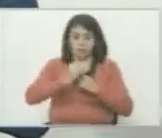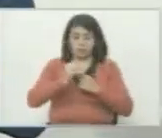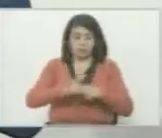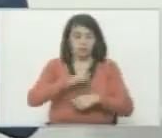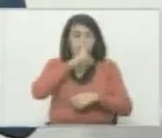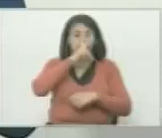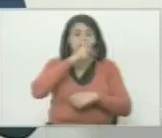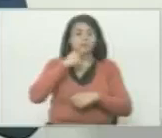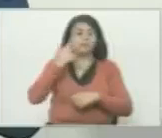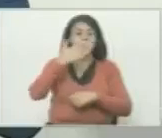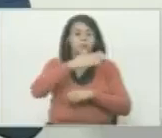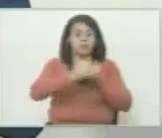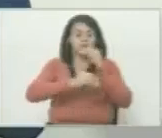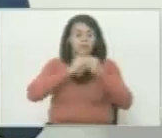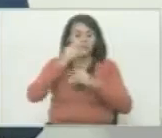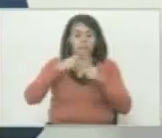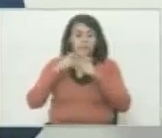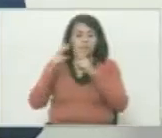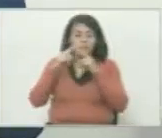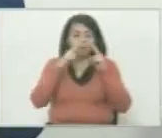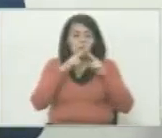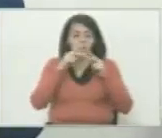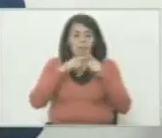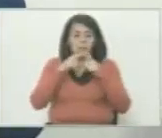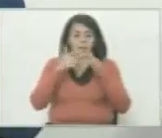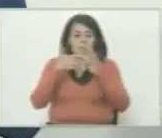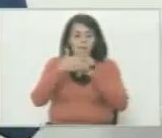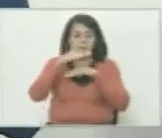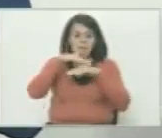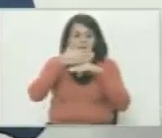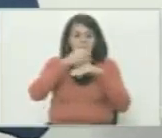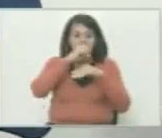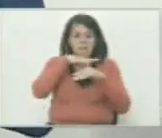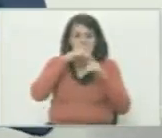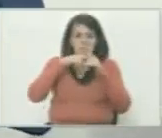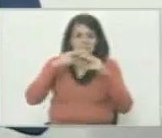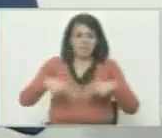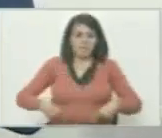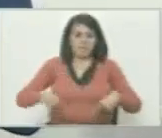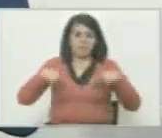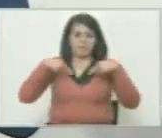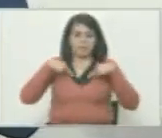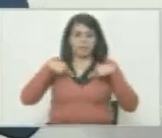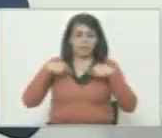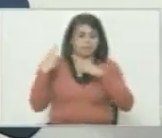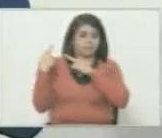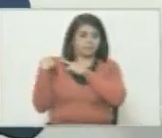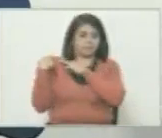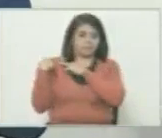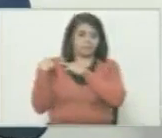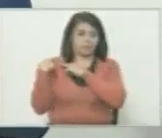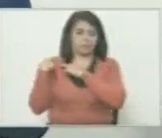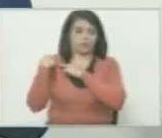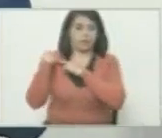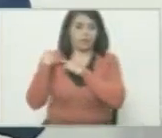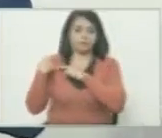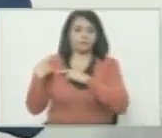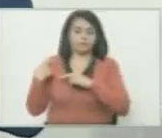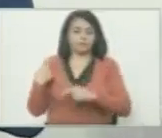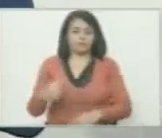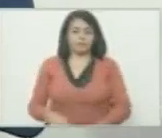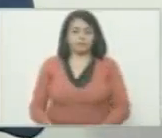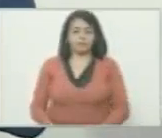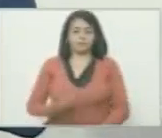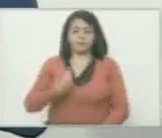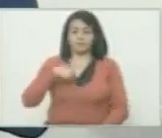genocidio que haya conocido la historia de la humanidad. En su representación